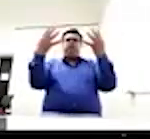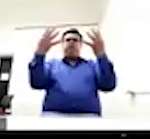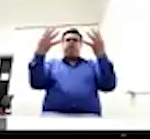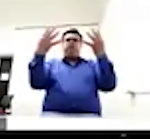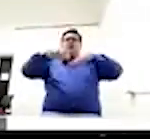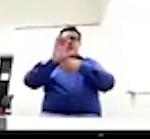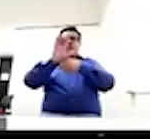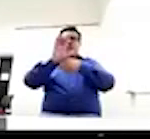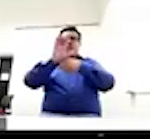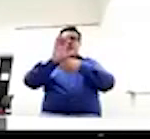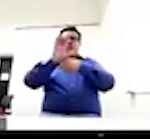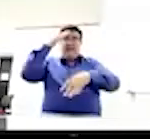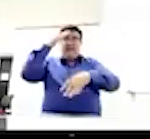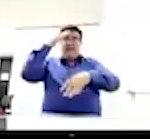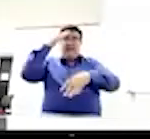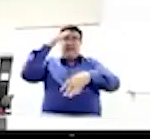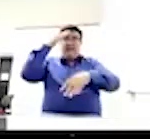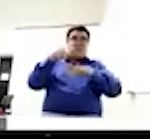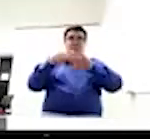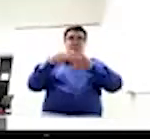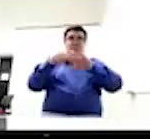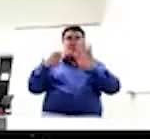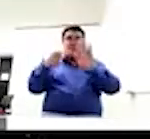ese proyecto en este momento.